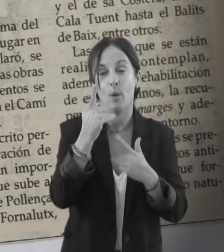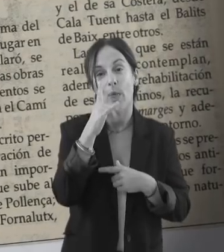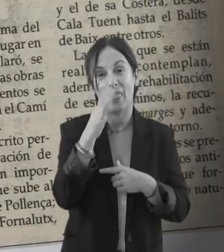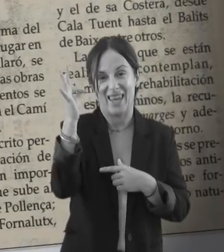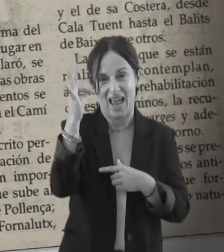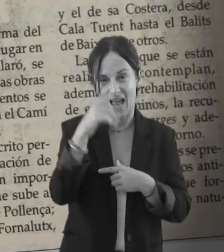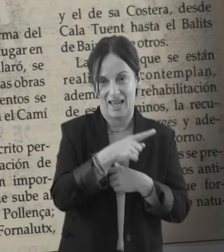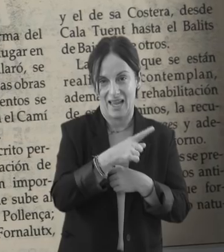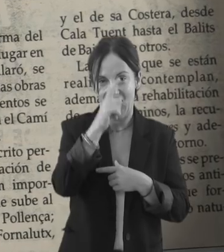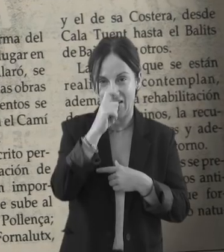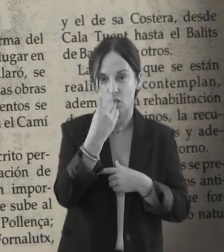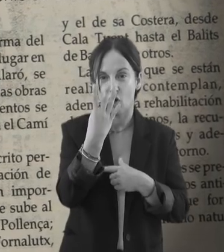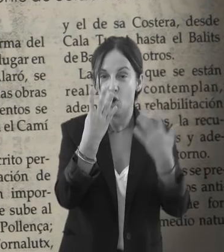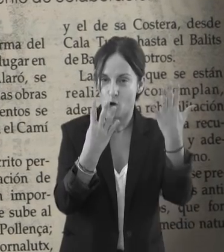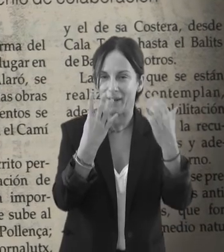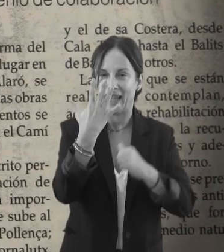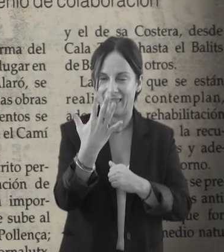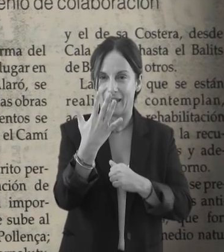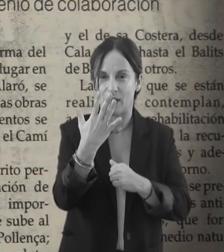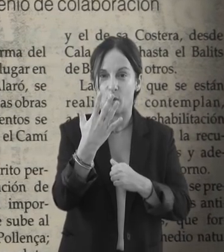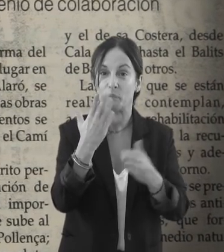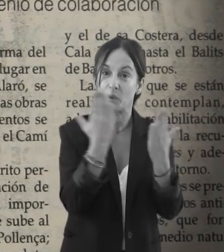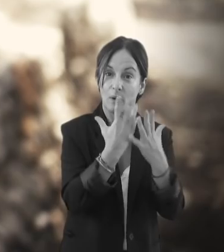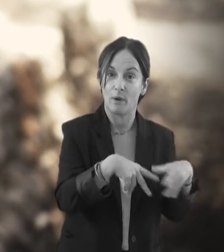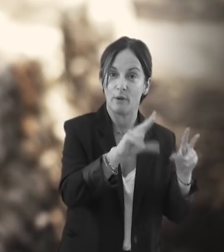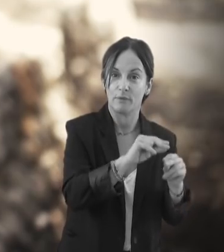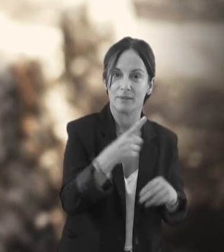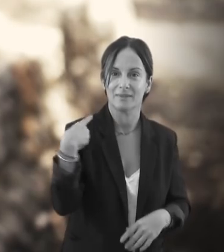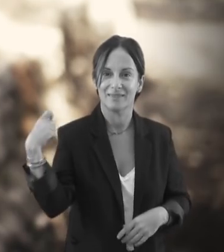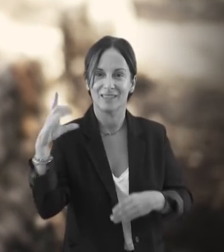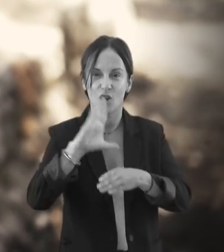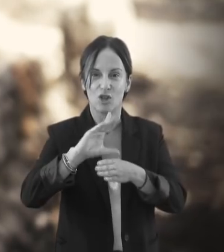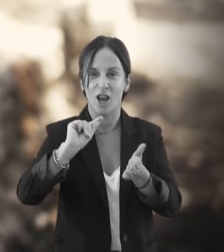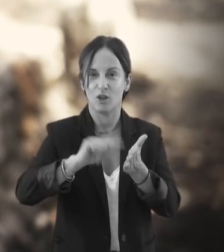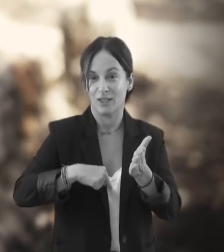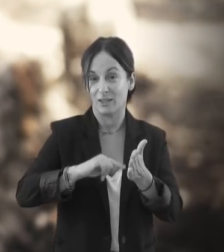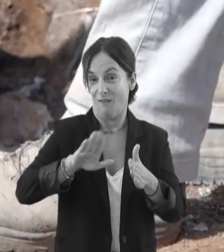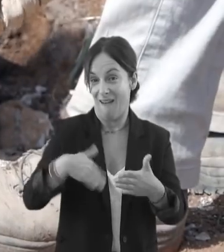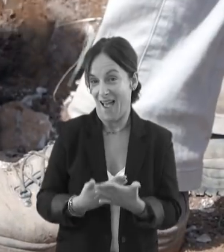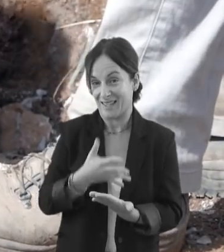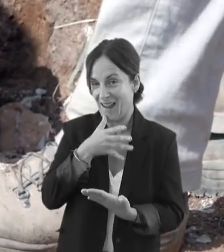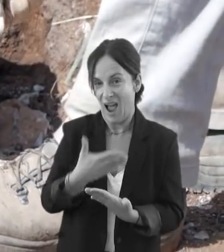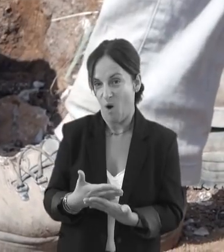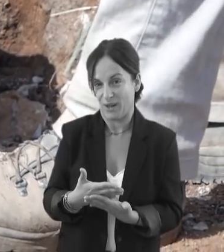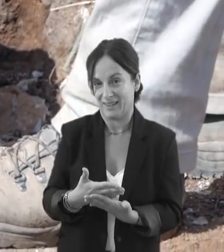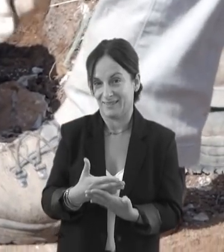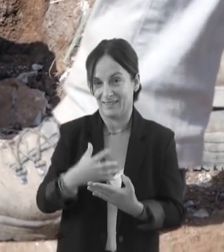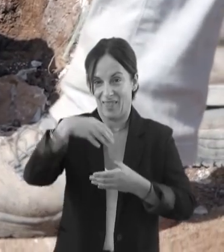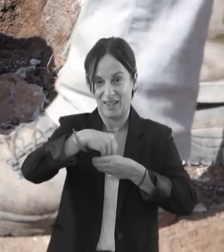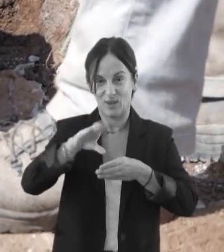projectes del Consell relacionats amb Supredensac, aconseguir finançament que ve d'altres entitats.